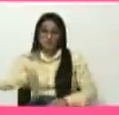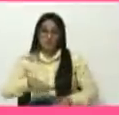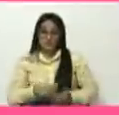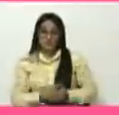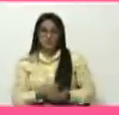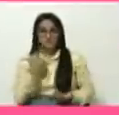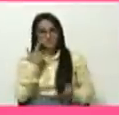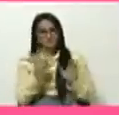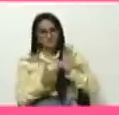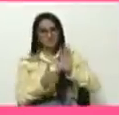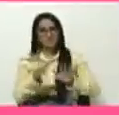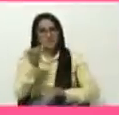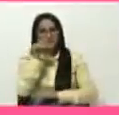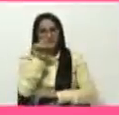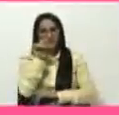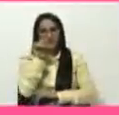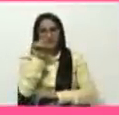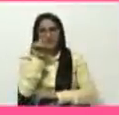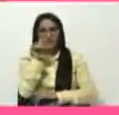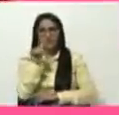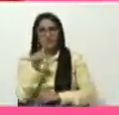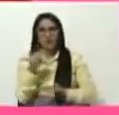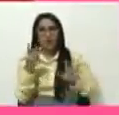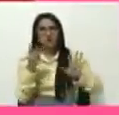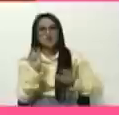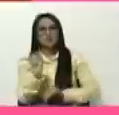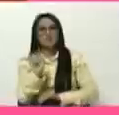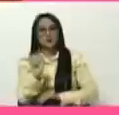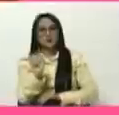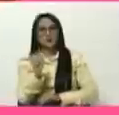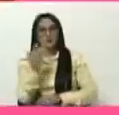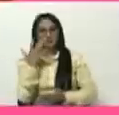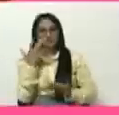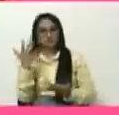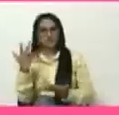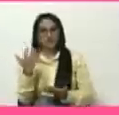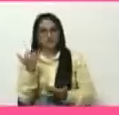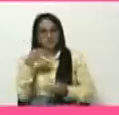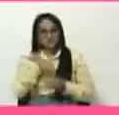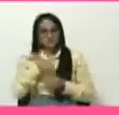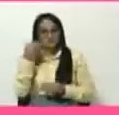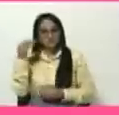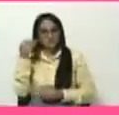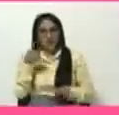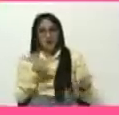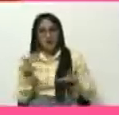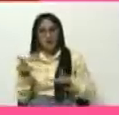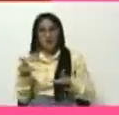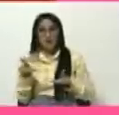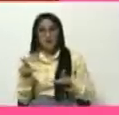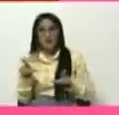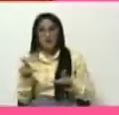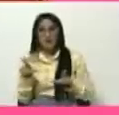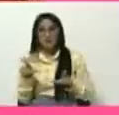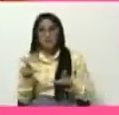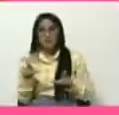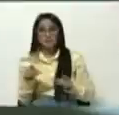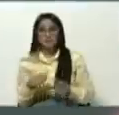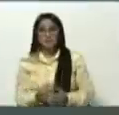este video, dura como 8 minutos, pero vamos a verlo, internalicémoslo. ¿Lo tenemos listo?